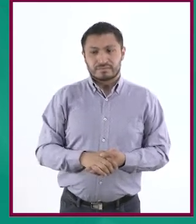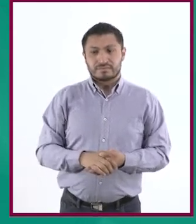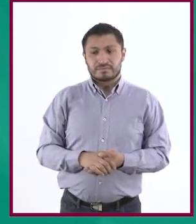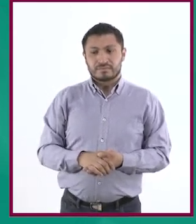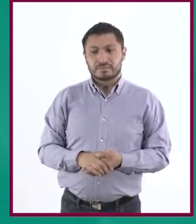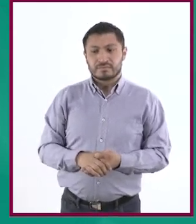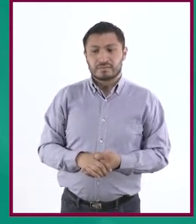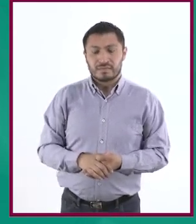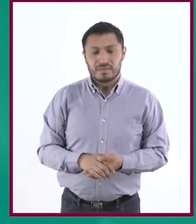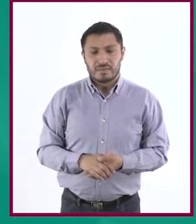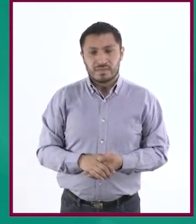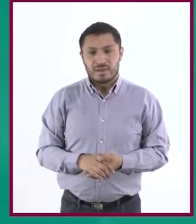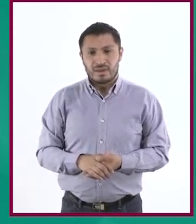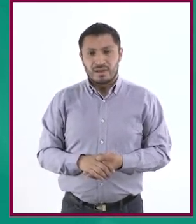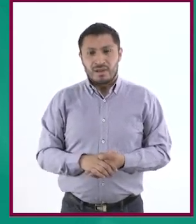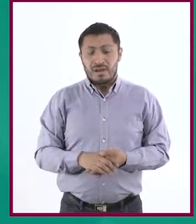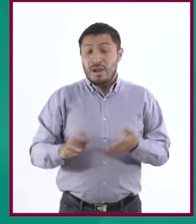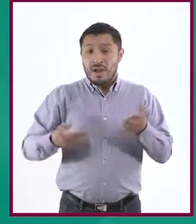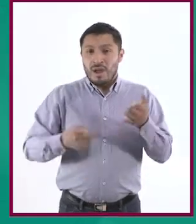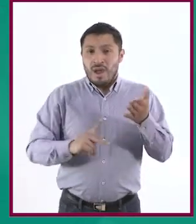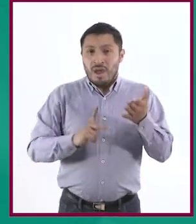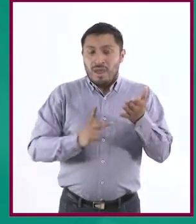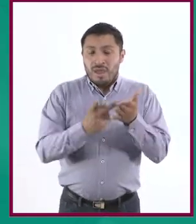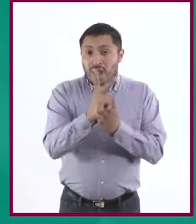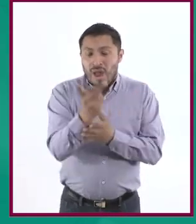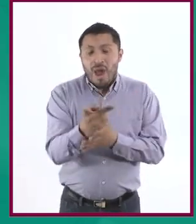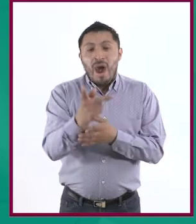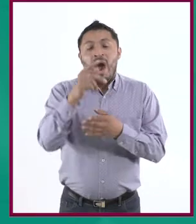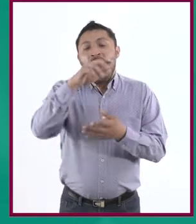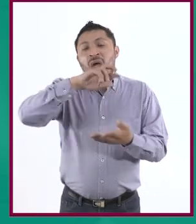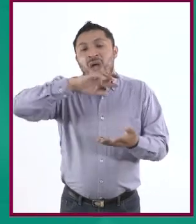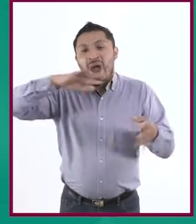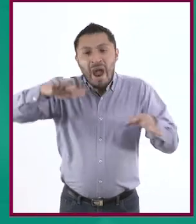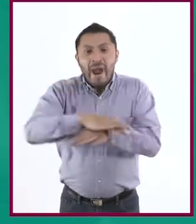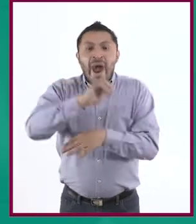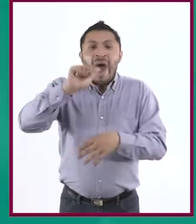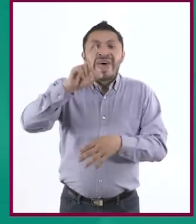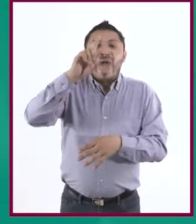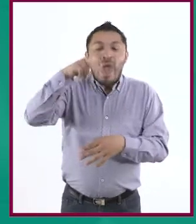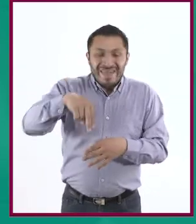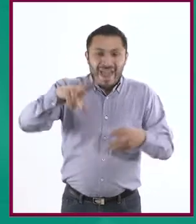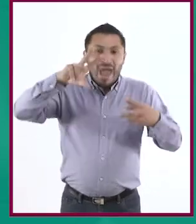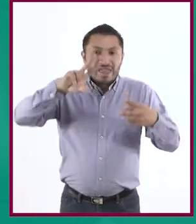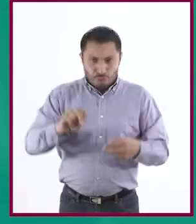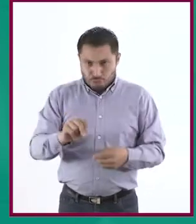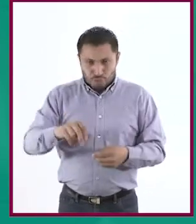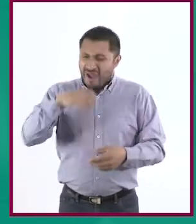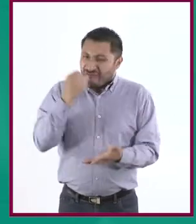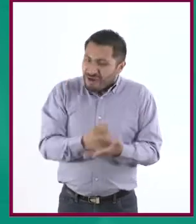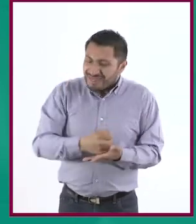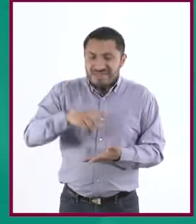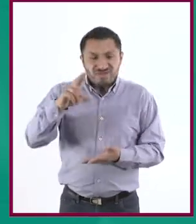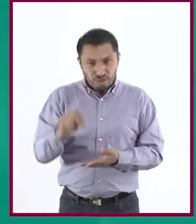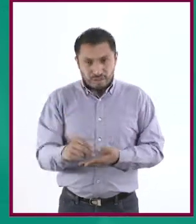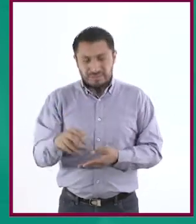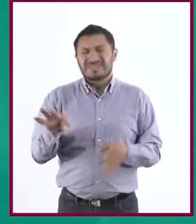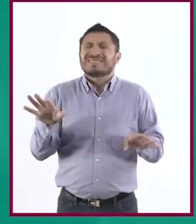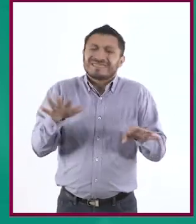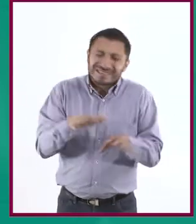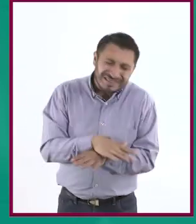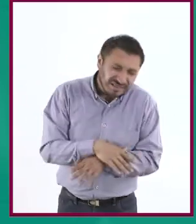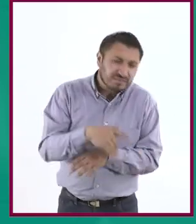sino y plantas transgénicas. El genoma, codificar los genomas, o sea,